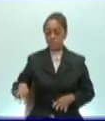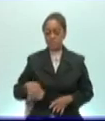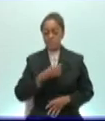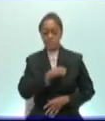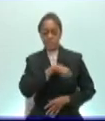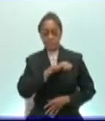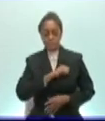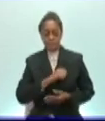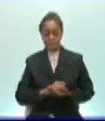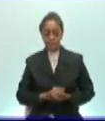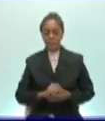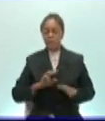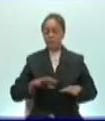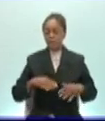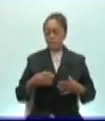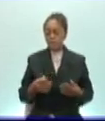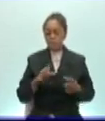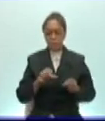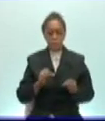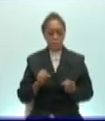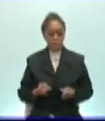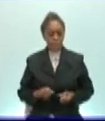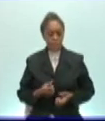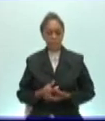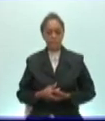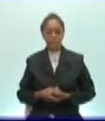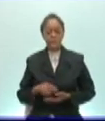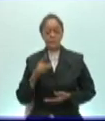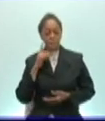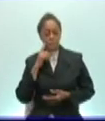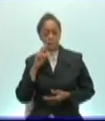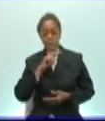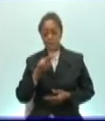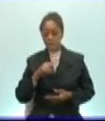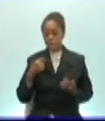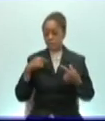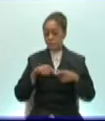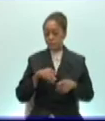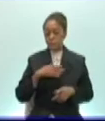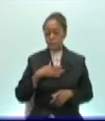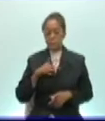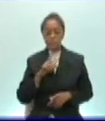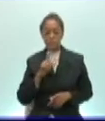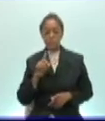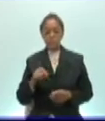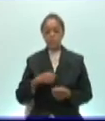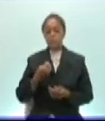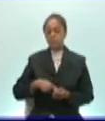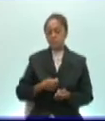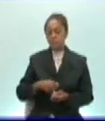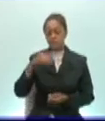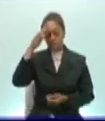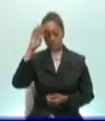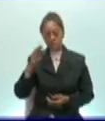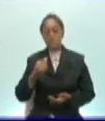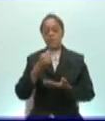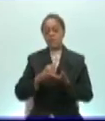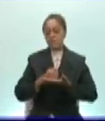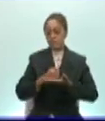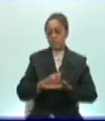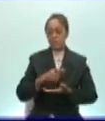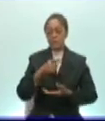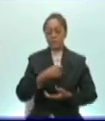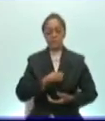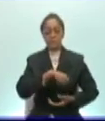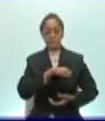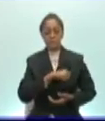España. ¿Cómo lo van a lograr? Miren esto. Vayan leyendo conmigo. No reconocen la lucha de los cubanos y apoyan la metrópoli española.